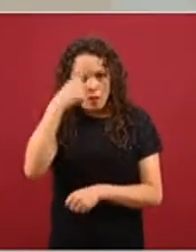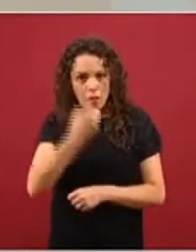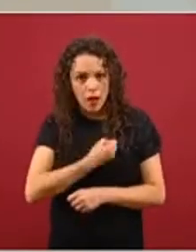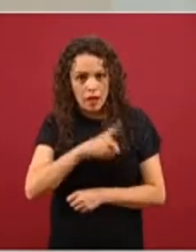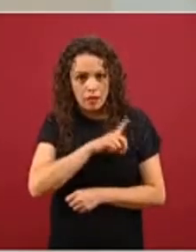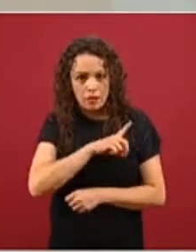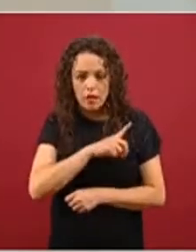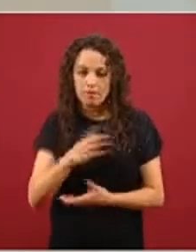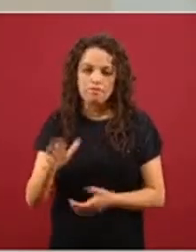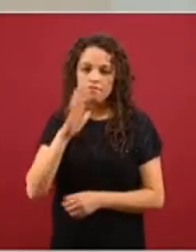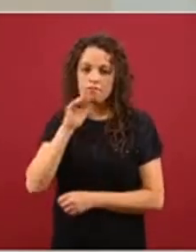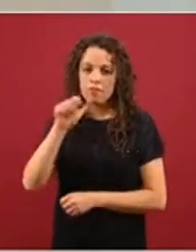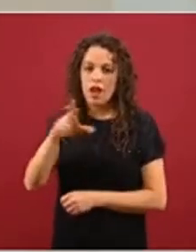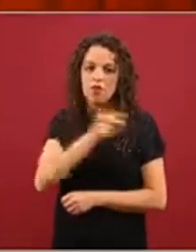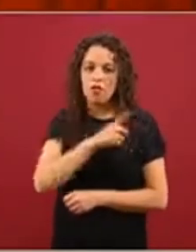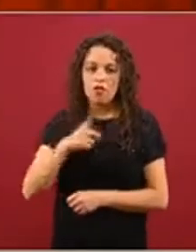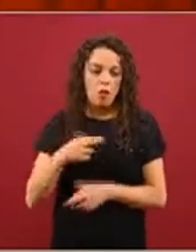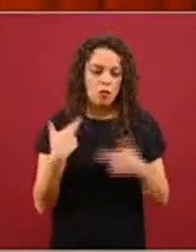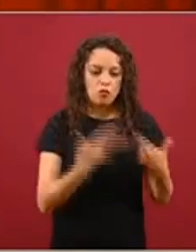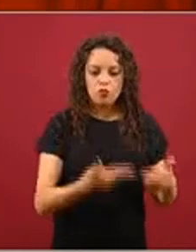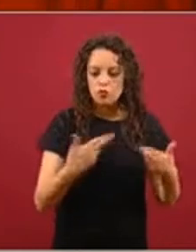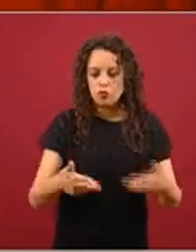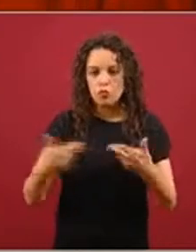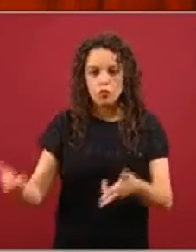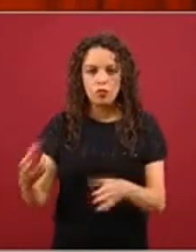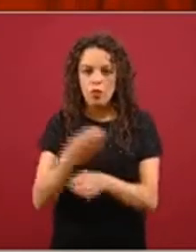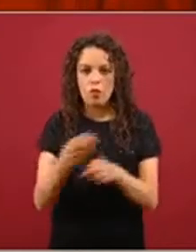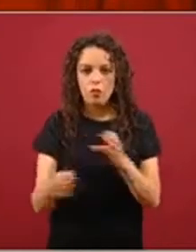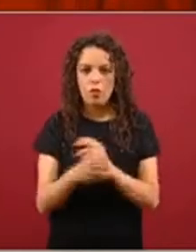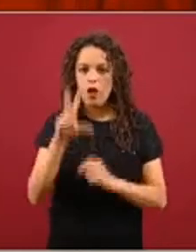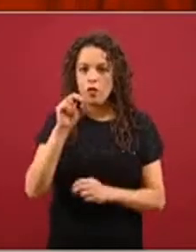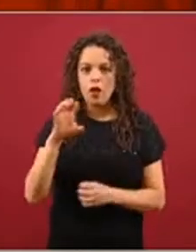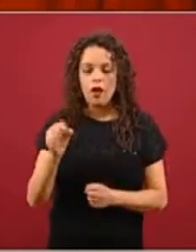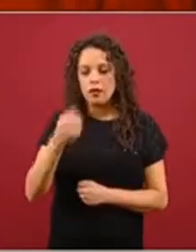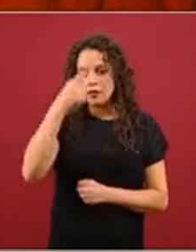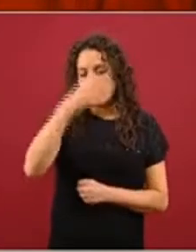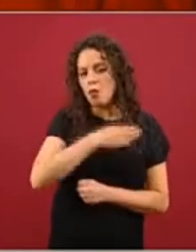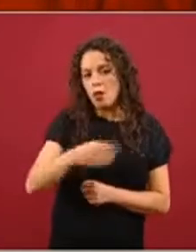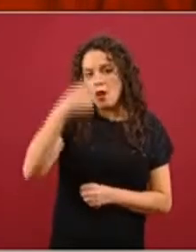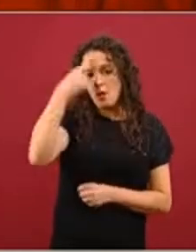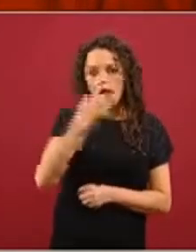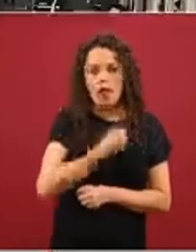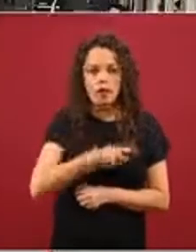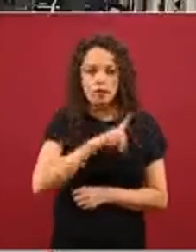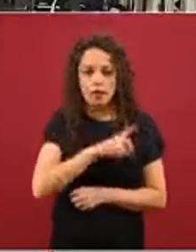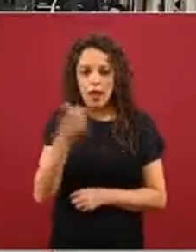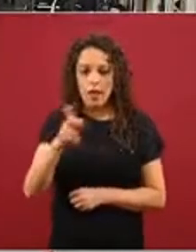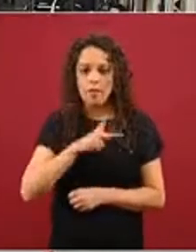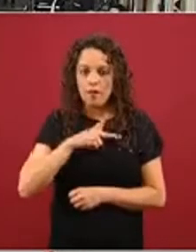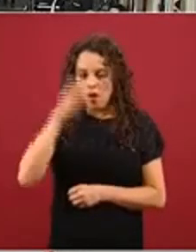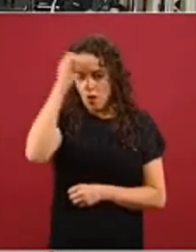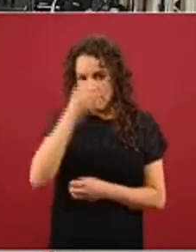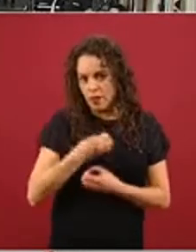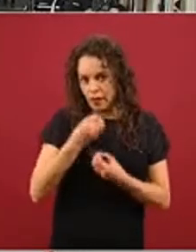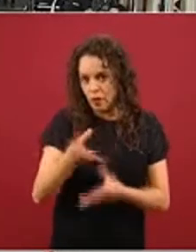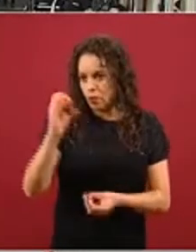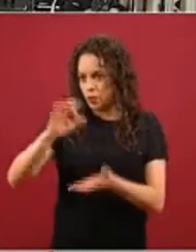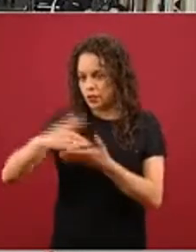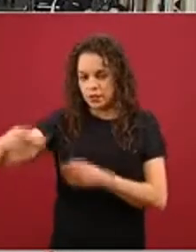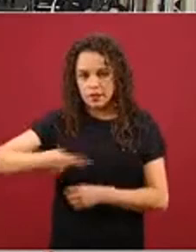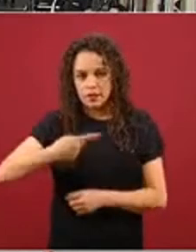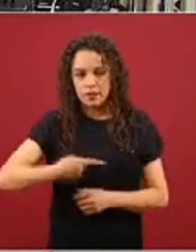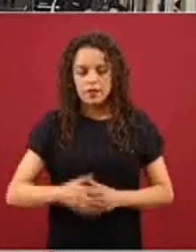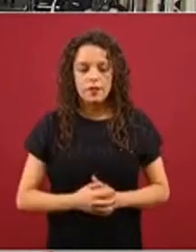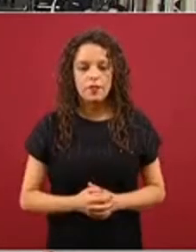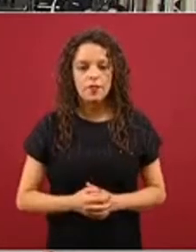que se donen productos que no son benéficos para la salud. Ese es mi comentario y le agradezco la pregunta. ¿Se tiene planeado o